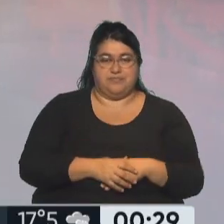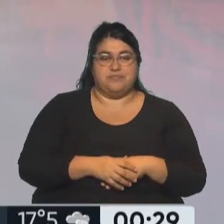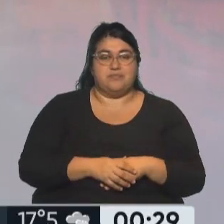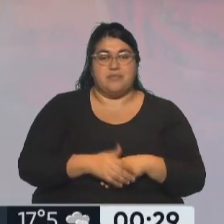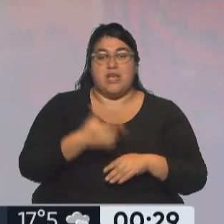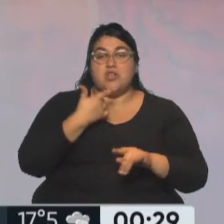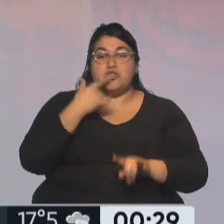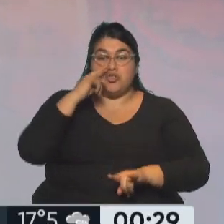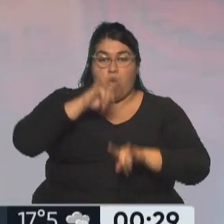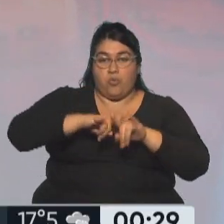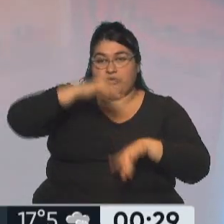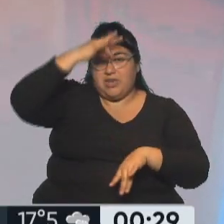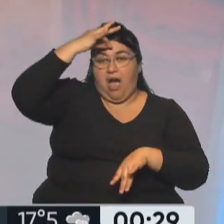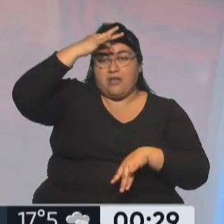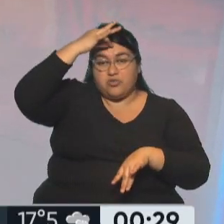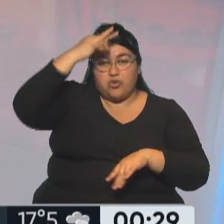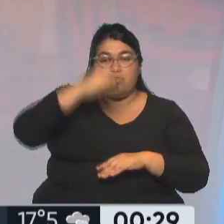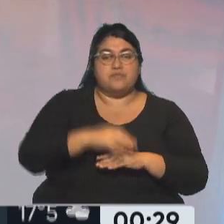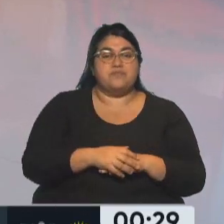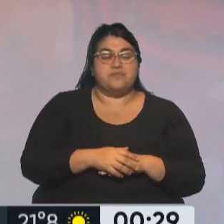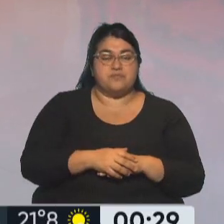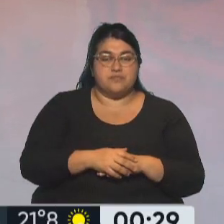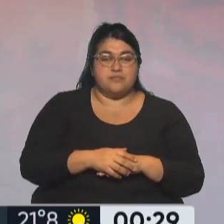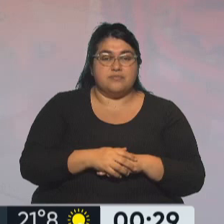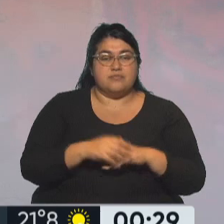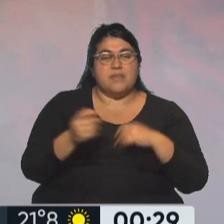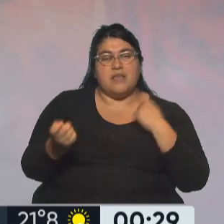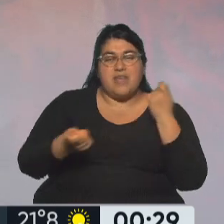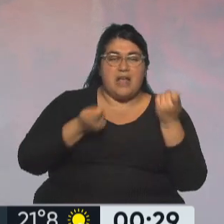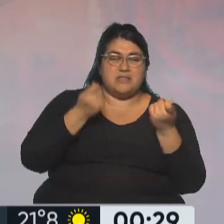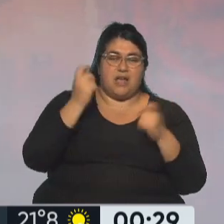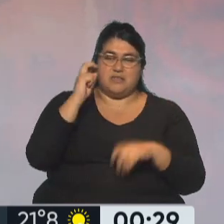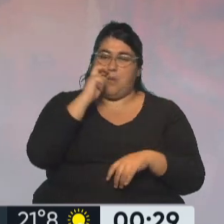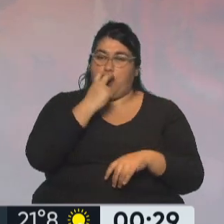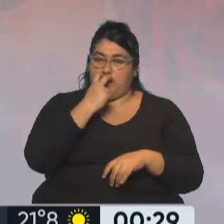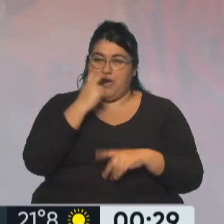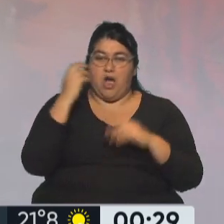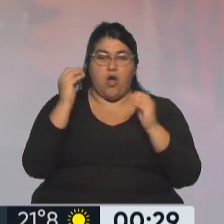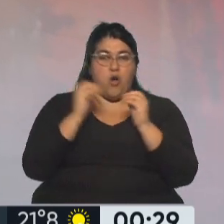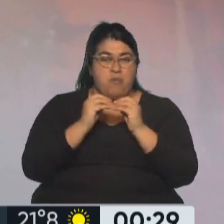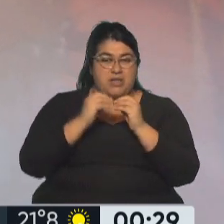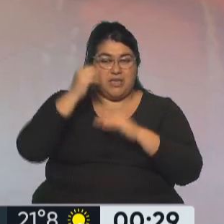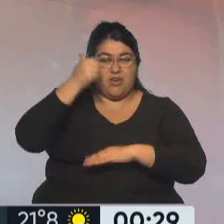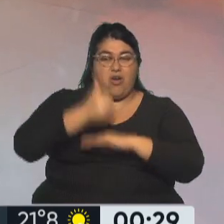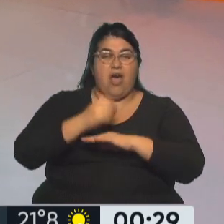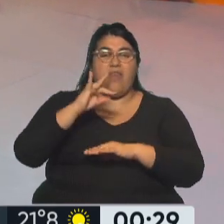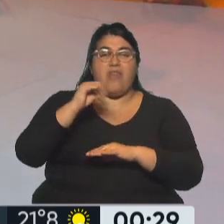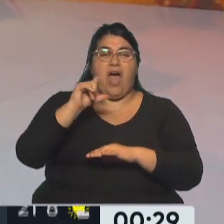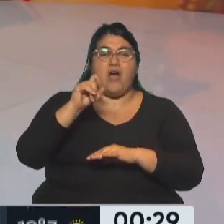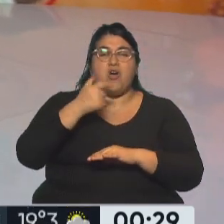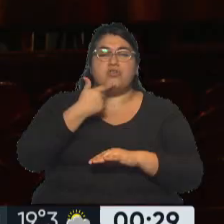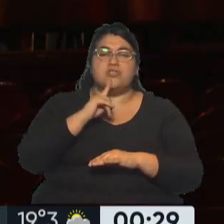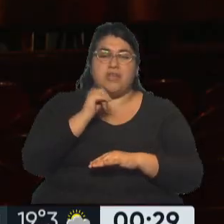show en el teatro Avenida, digo bien, con danzas bolivianas. Estuvo allí nuestra compañera Victoria da Costa y este material trajo,